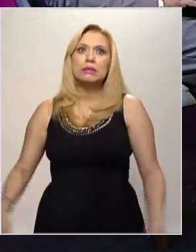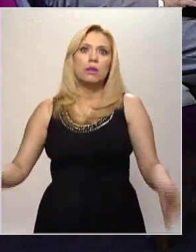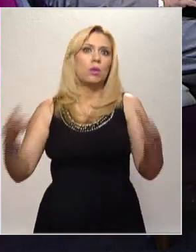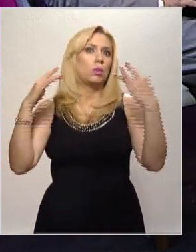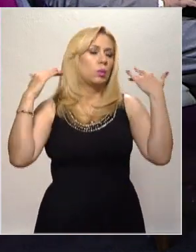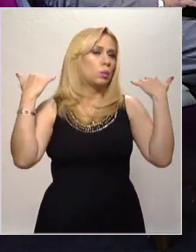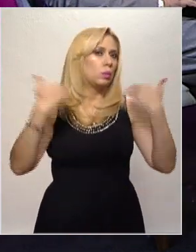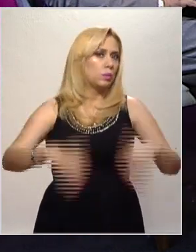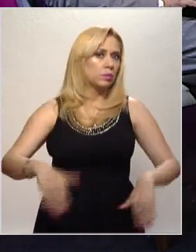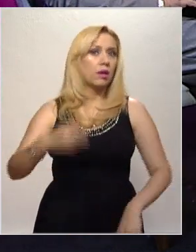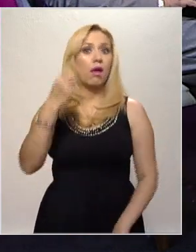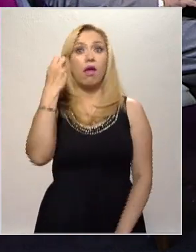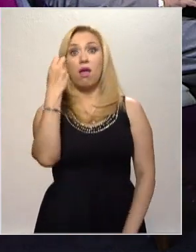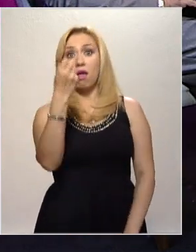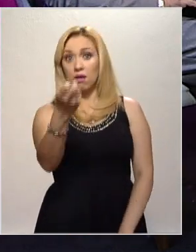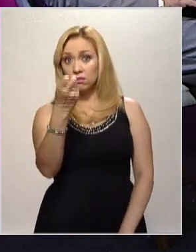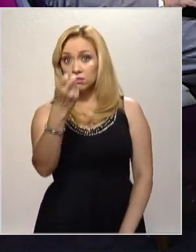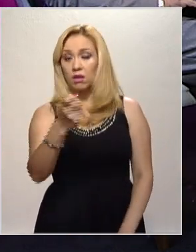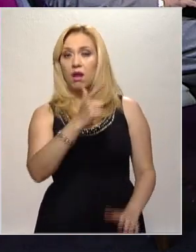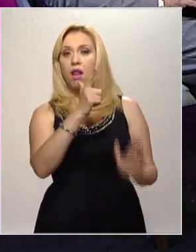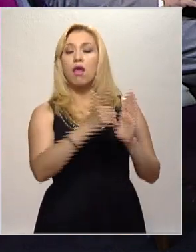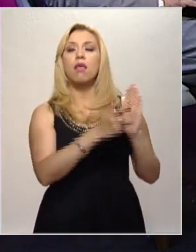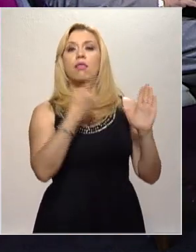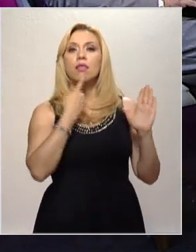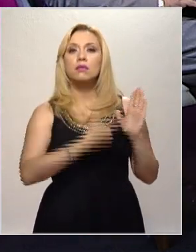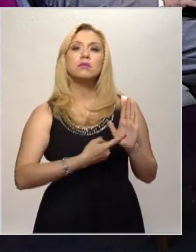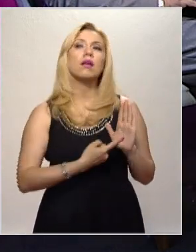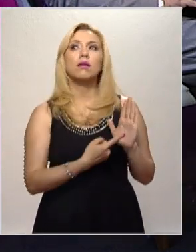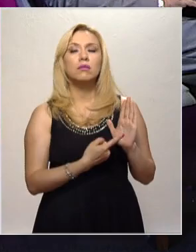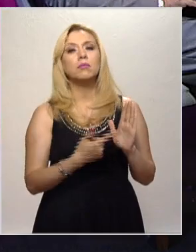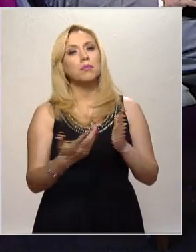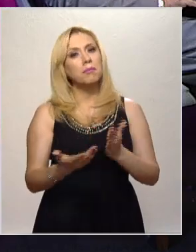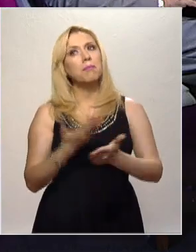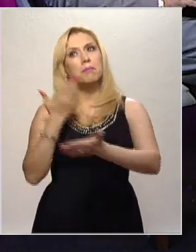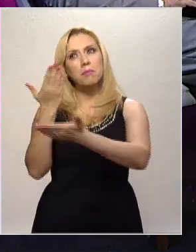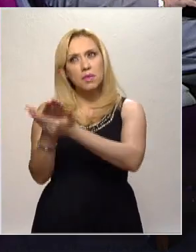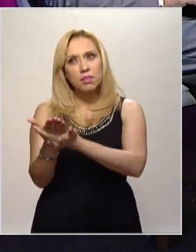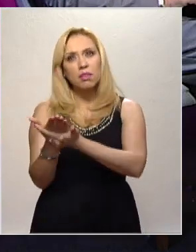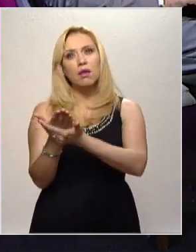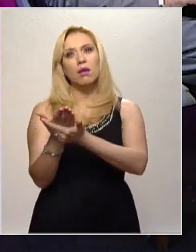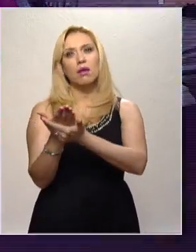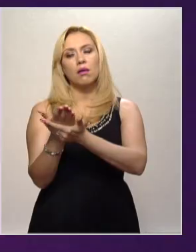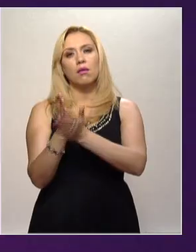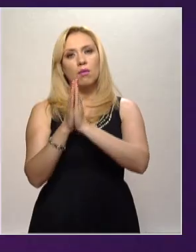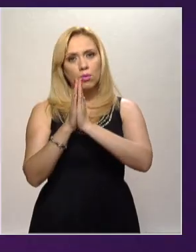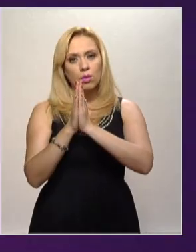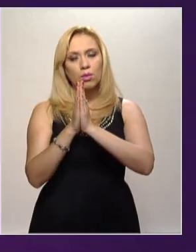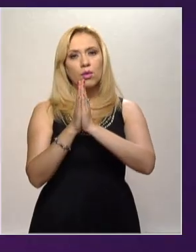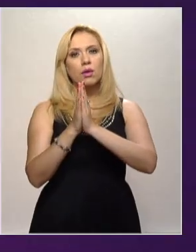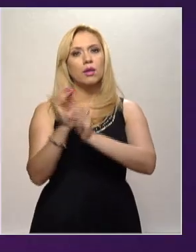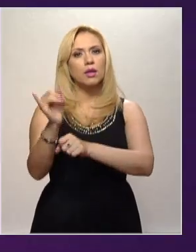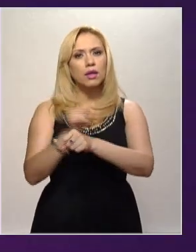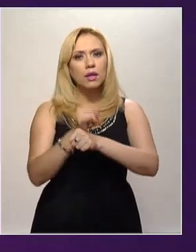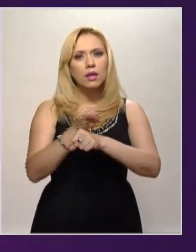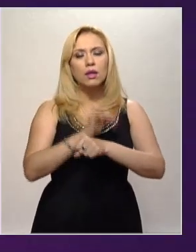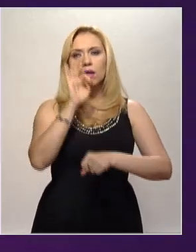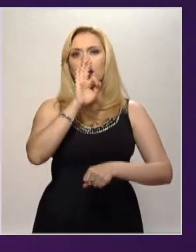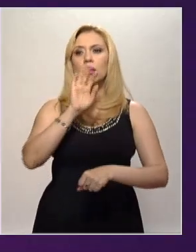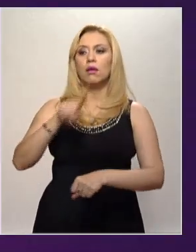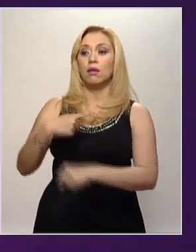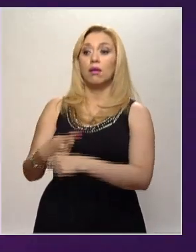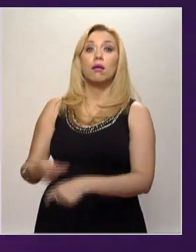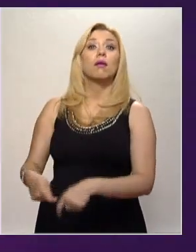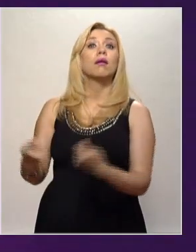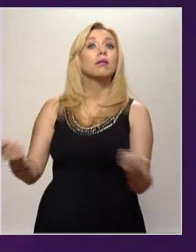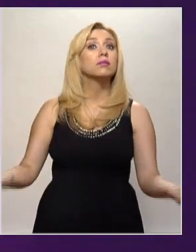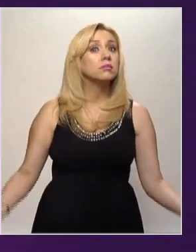justo eso, lo que está interesante de la ley es que hace una petición, o más bien encomienda, que se investigue si hubo violencia sexual, porque sí, o